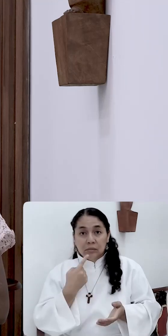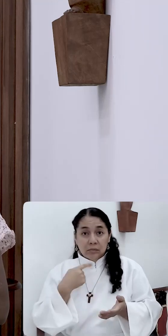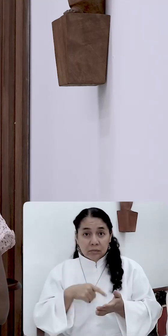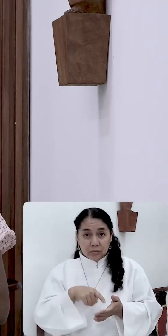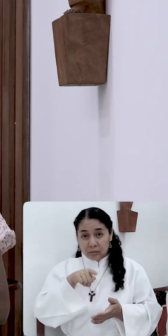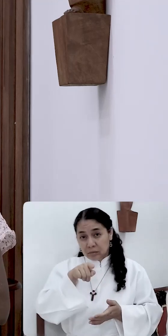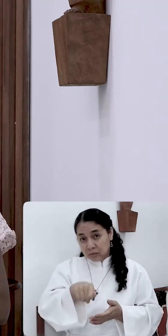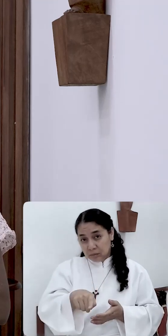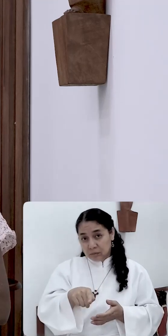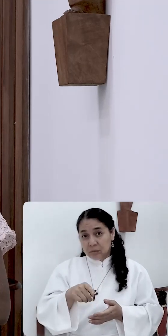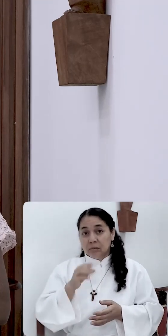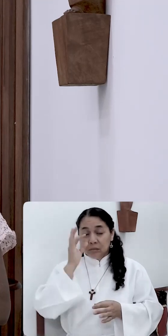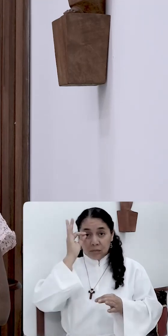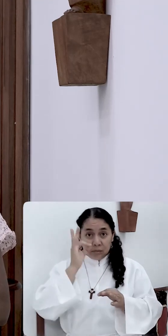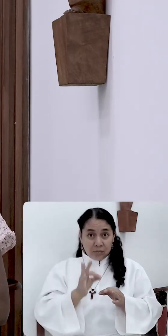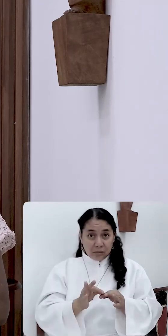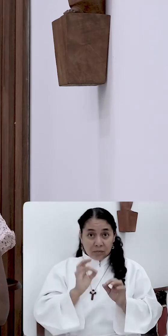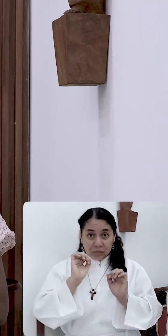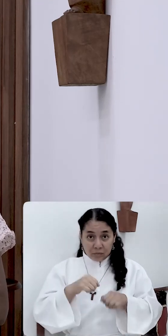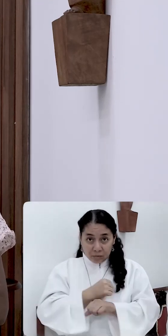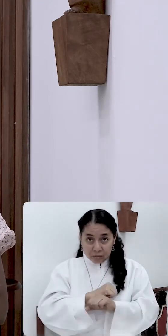¿Acaso podrá salvarlo esa fe?